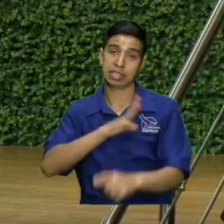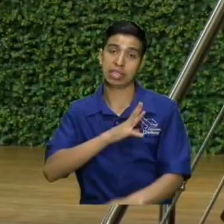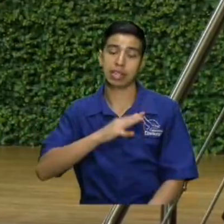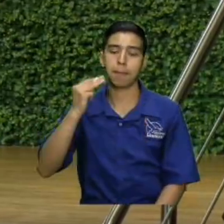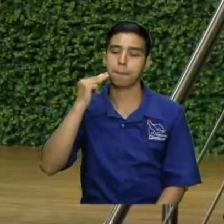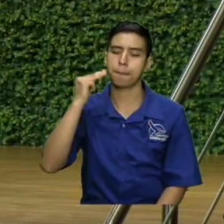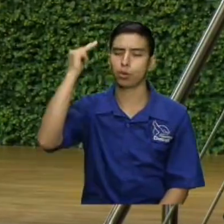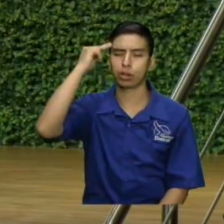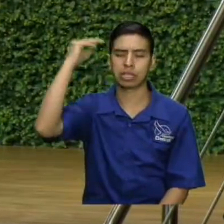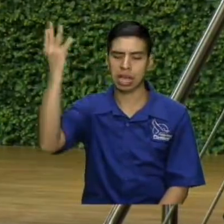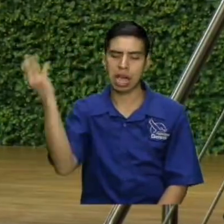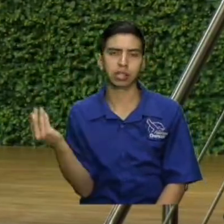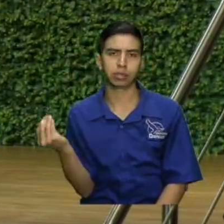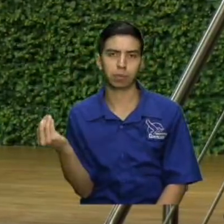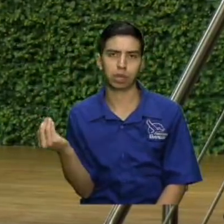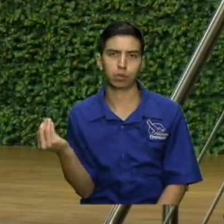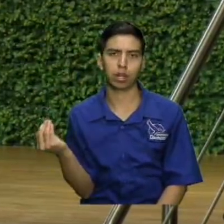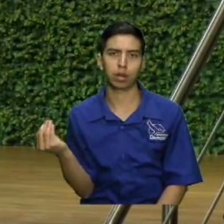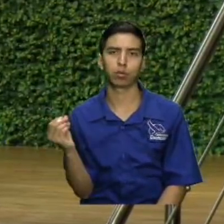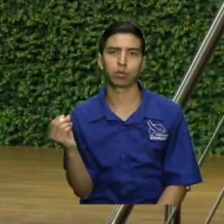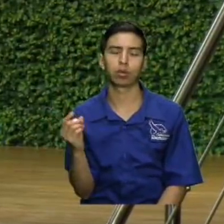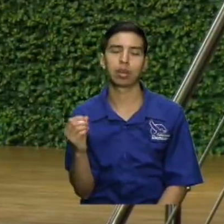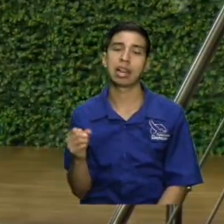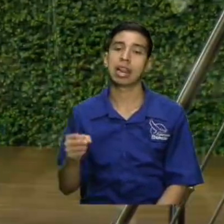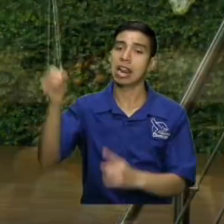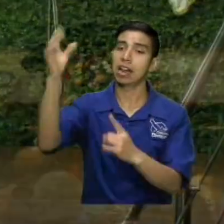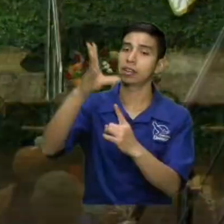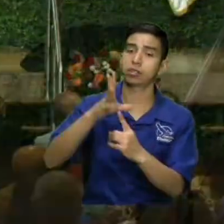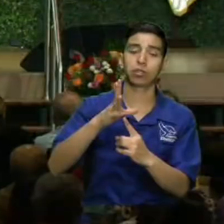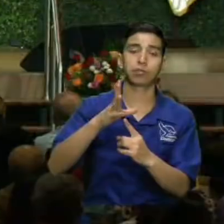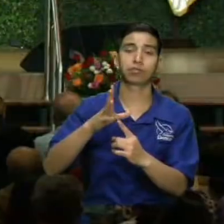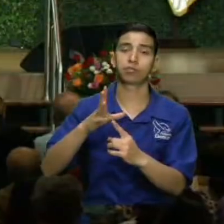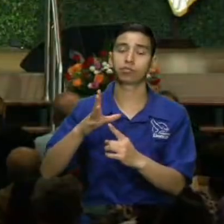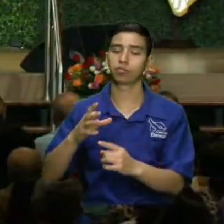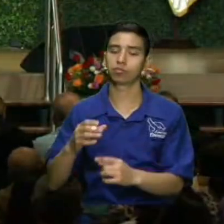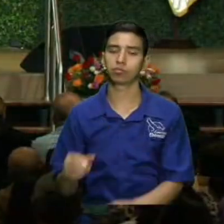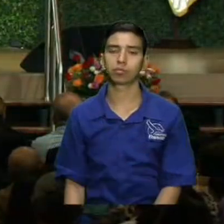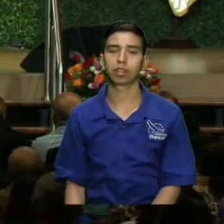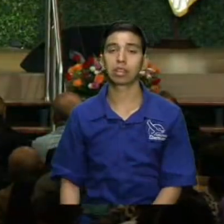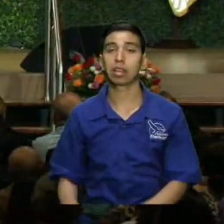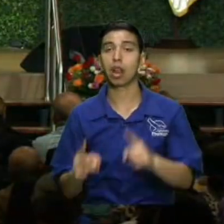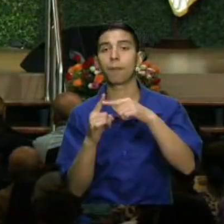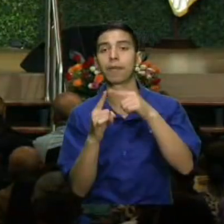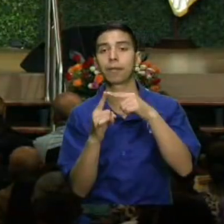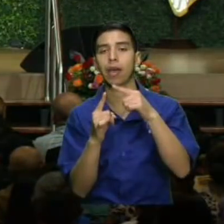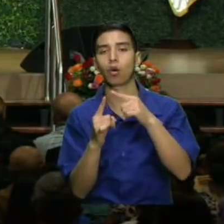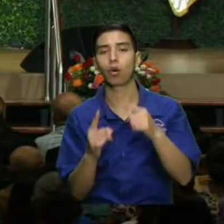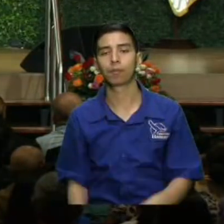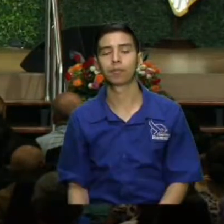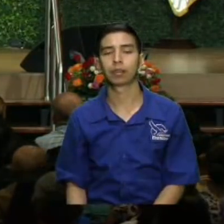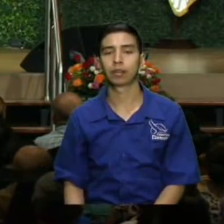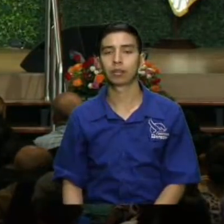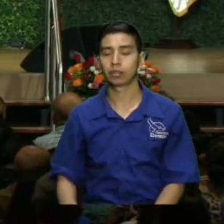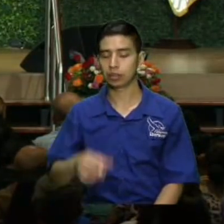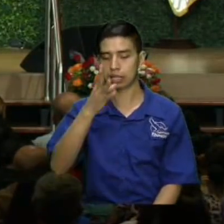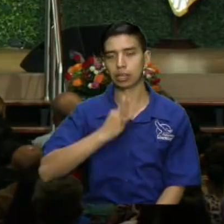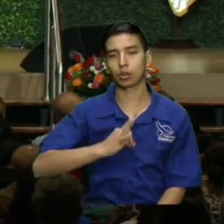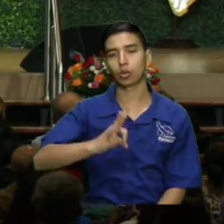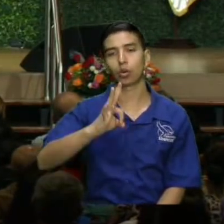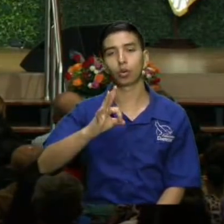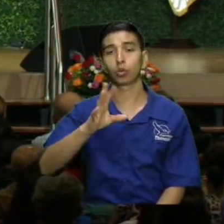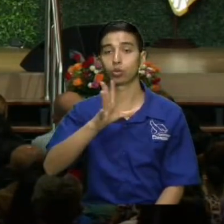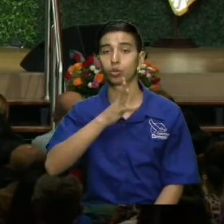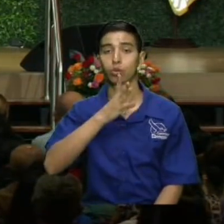porción, la porción de la primogenitura, los derechos de la primogenitura que Dios te da. Te quiere dar una guianza